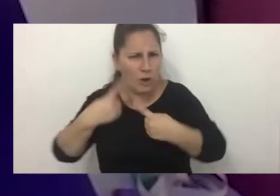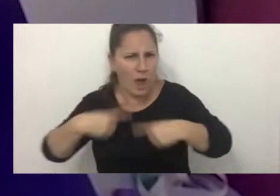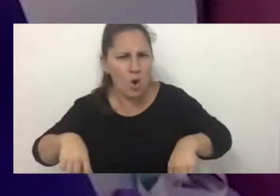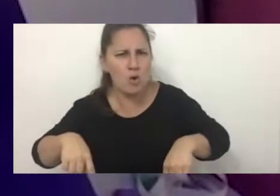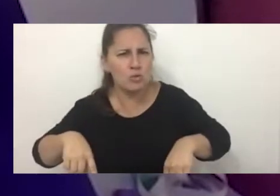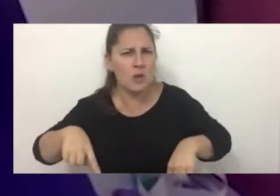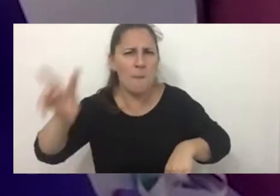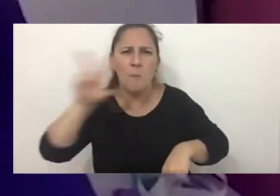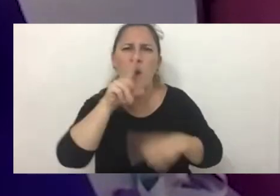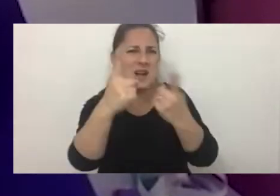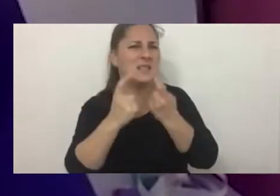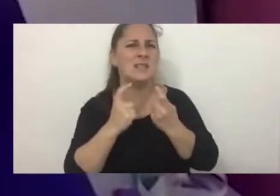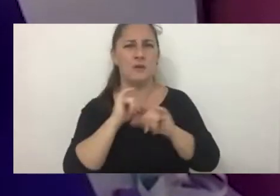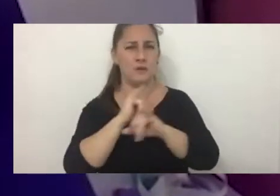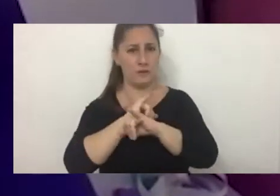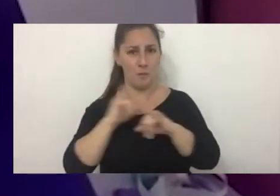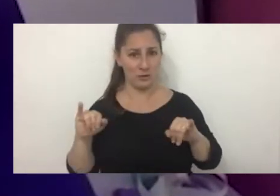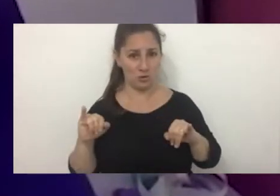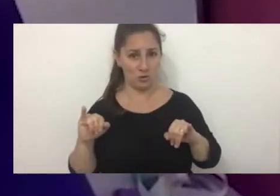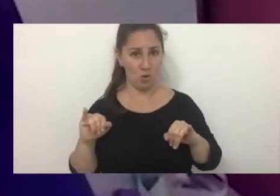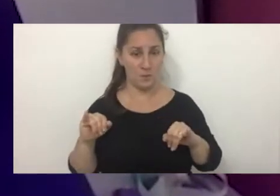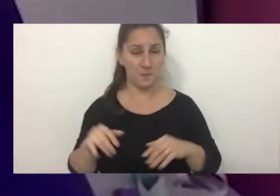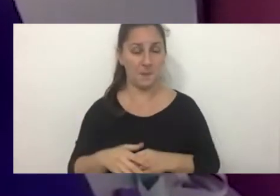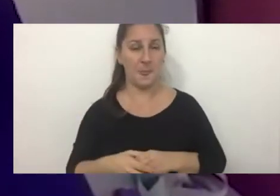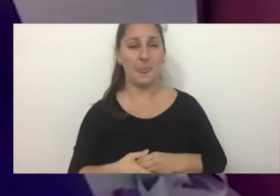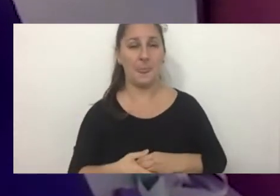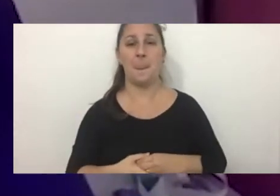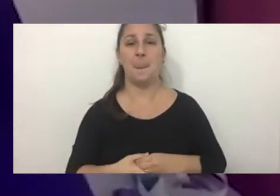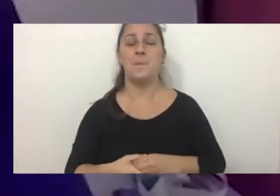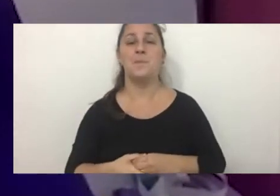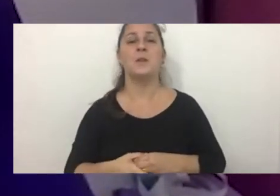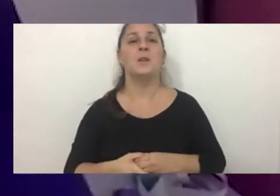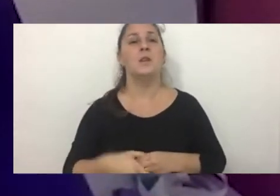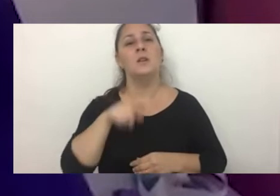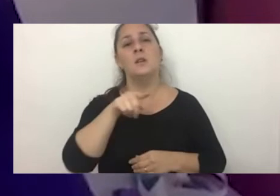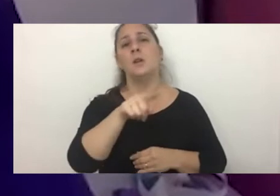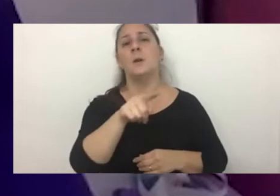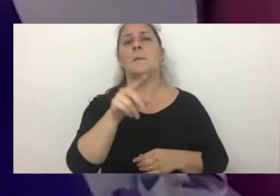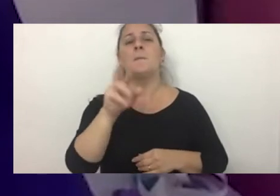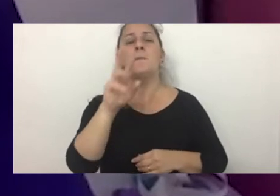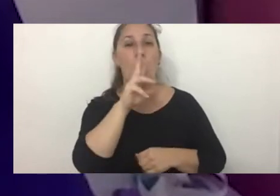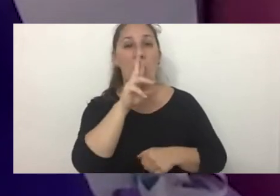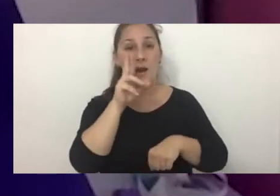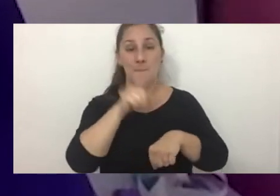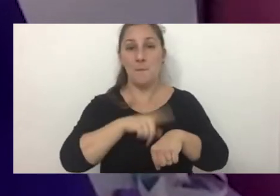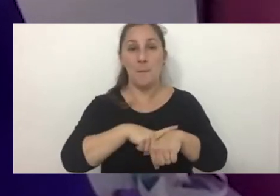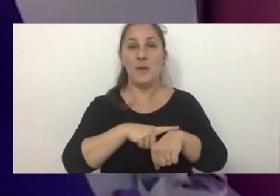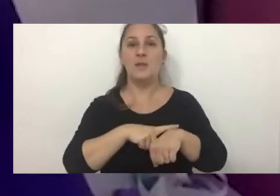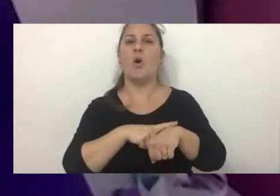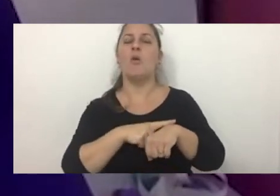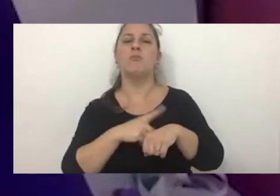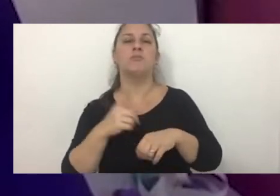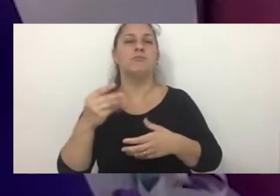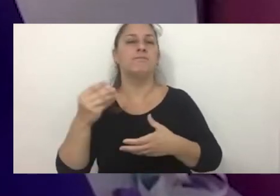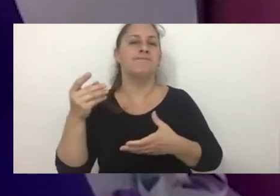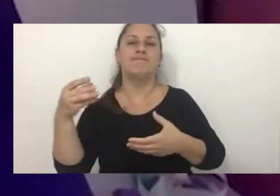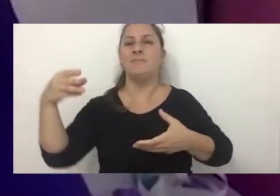A que se le vaya informando cuál es la evolución de ese parto, de ese trabajo de parto, y el estado de su